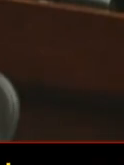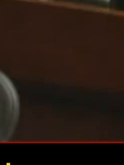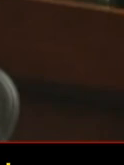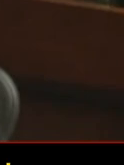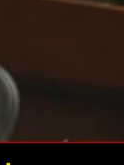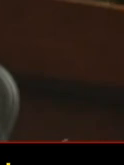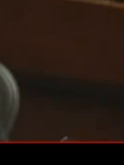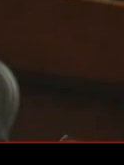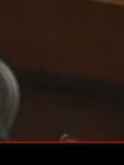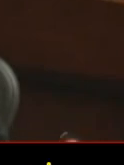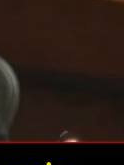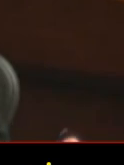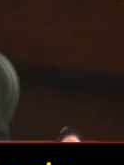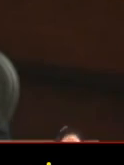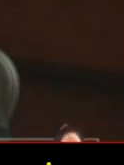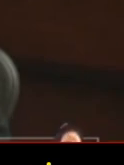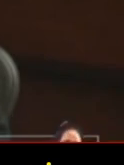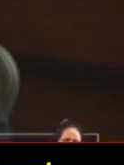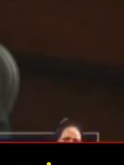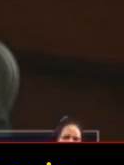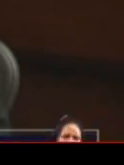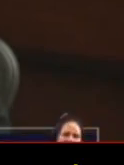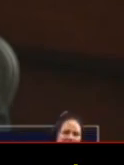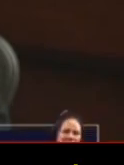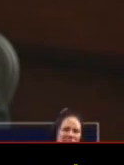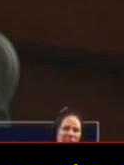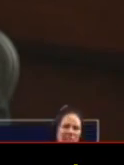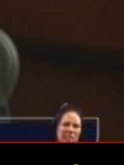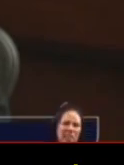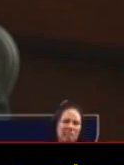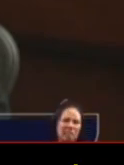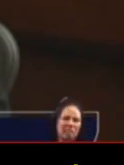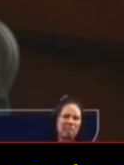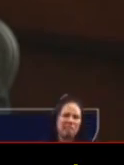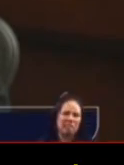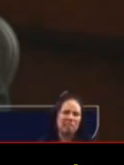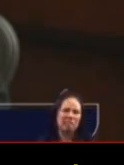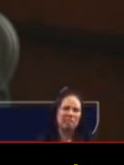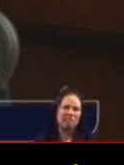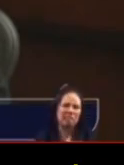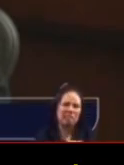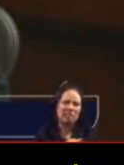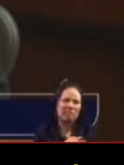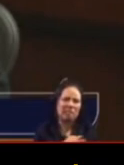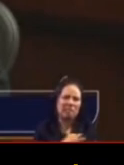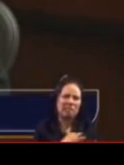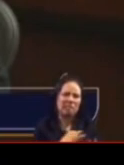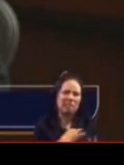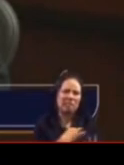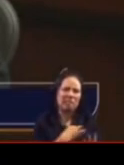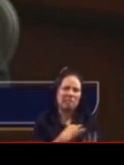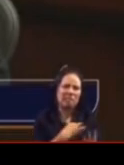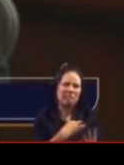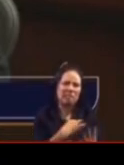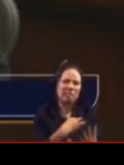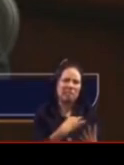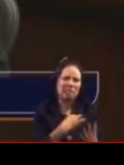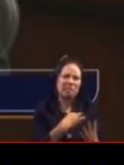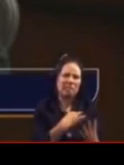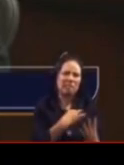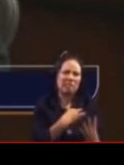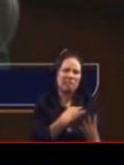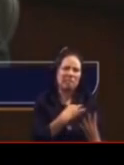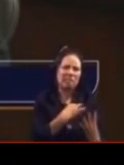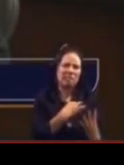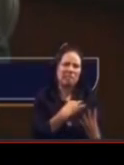en el pasado Pero por qué guarda silencio por las masacres que suceden en su durante su gobierno y terminó presidente